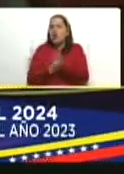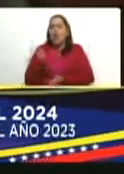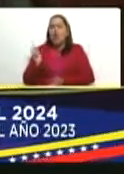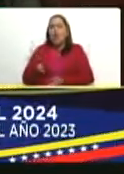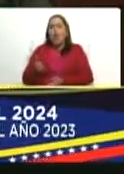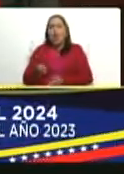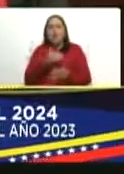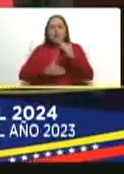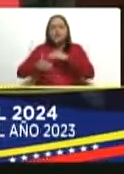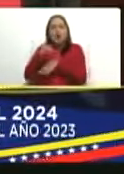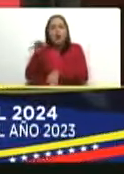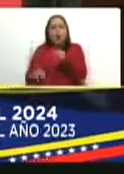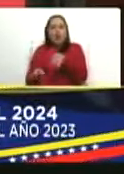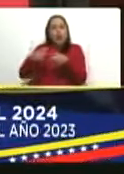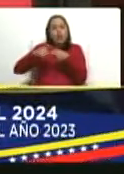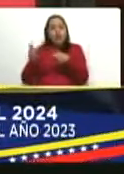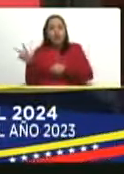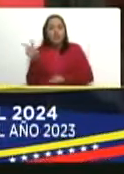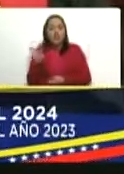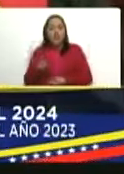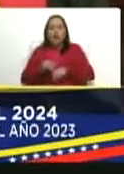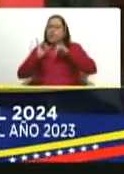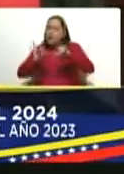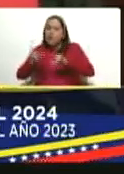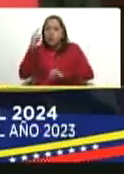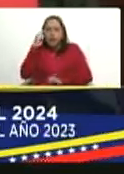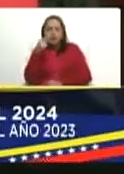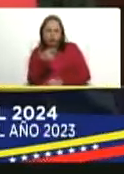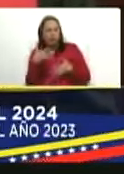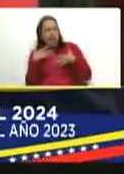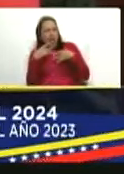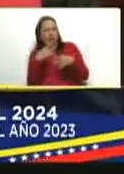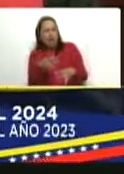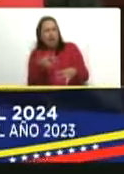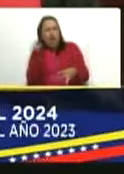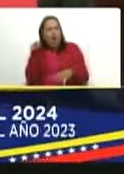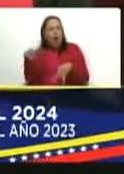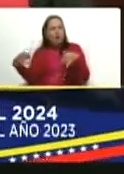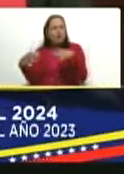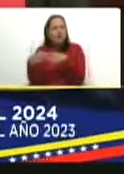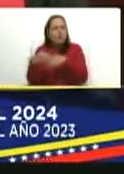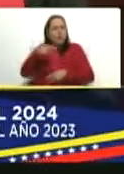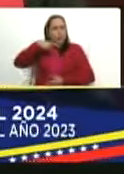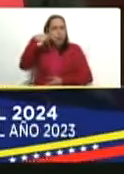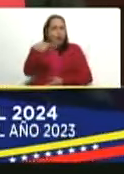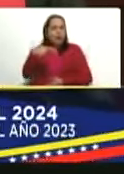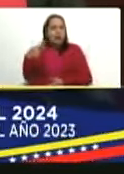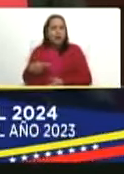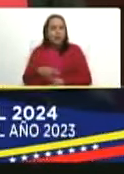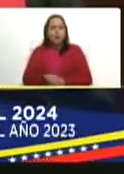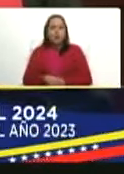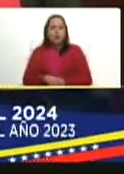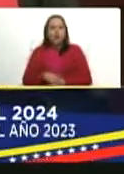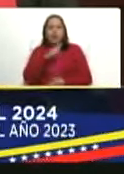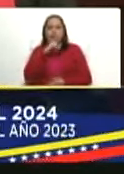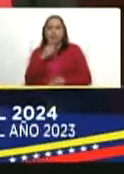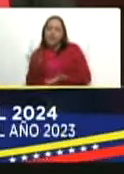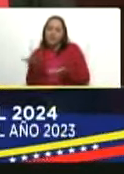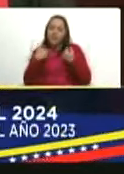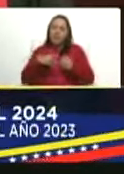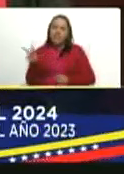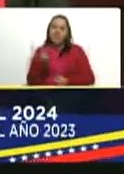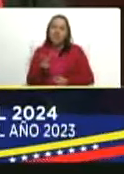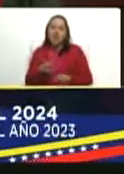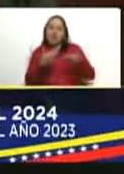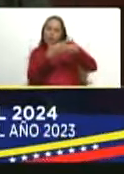en el exilio. Y el mismo día, y esto es interesante, ese grupo político que se llama 20 Venezuela